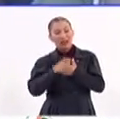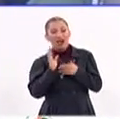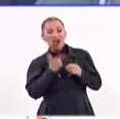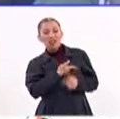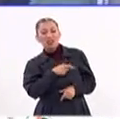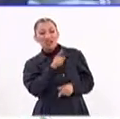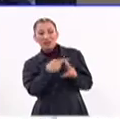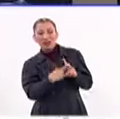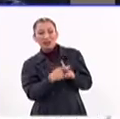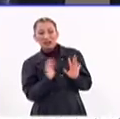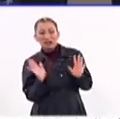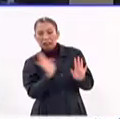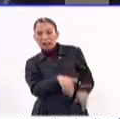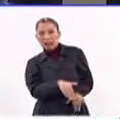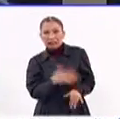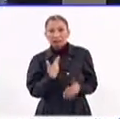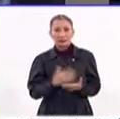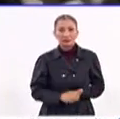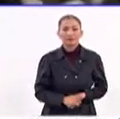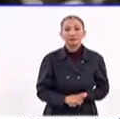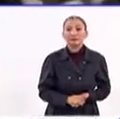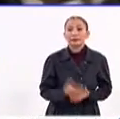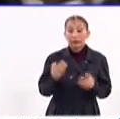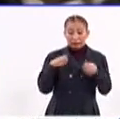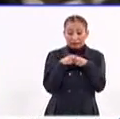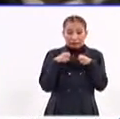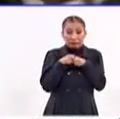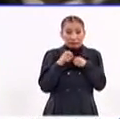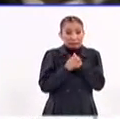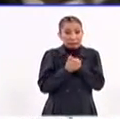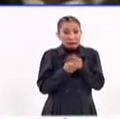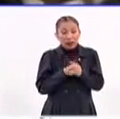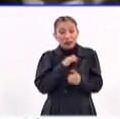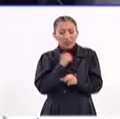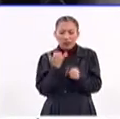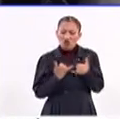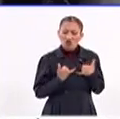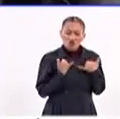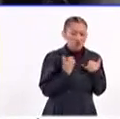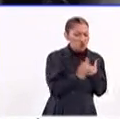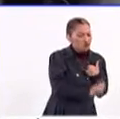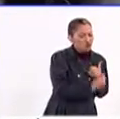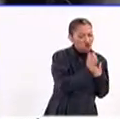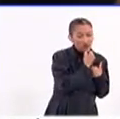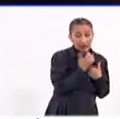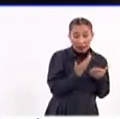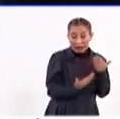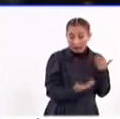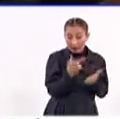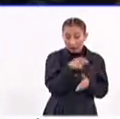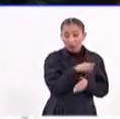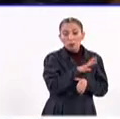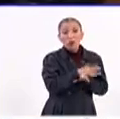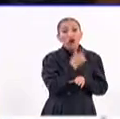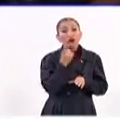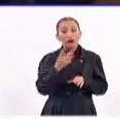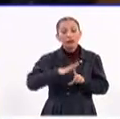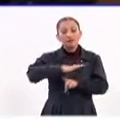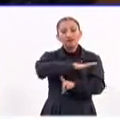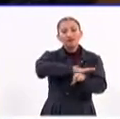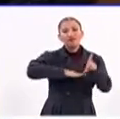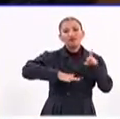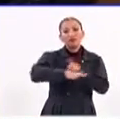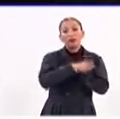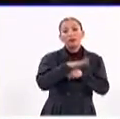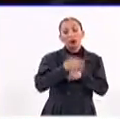que incluyan a las matemáticas en su currícula. La ansiedad puede presentarse a temprana edad y en la mayoría de los casos es producida por el entorno